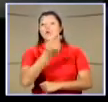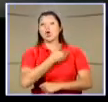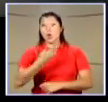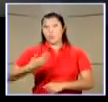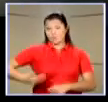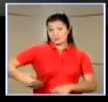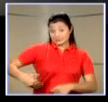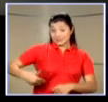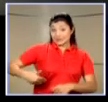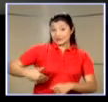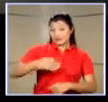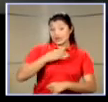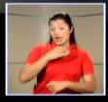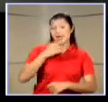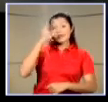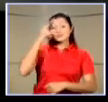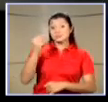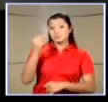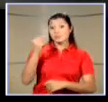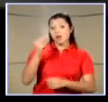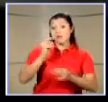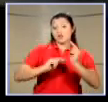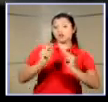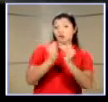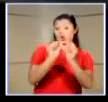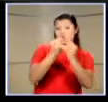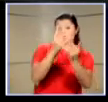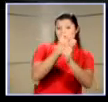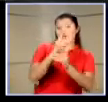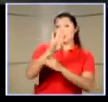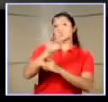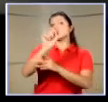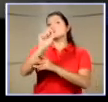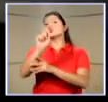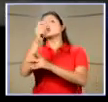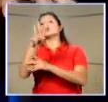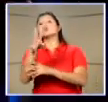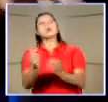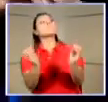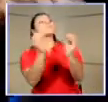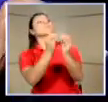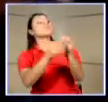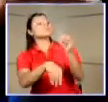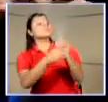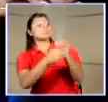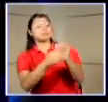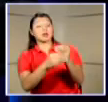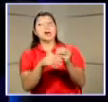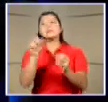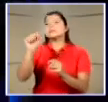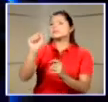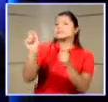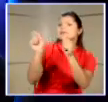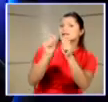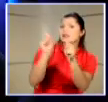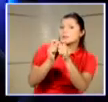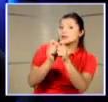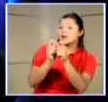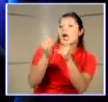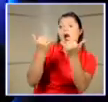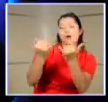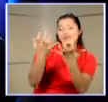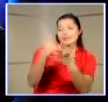con los sindicatos del 414, ¿verdad? Pero aquí más pluses. Nosotros necesitamos saber exactamente, es que ahí es donde voy